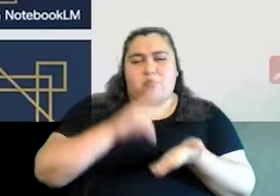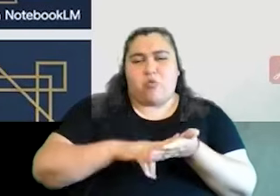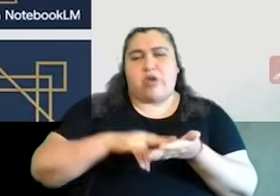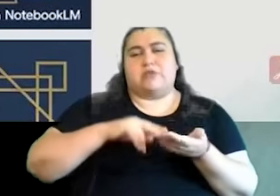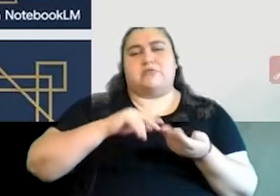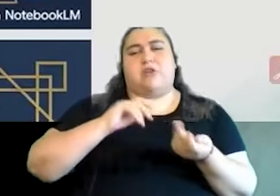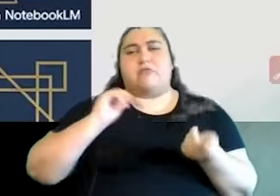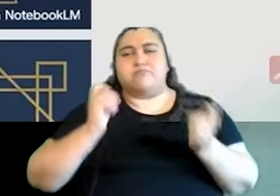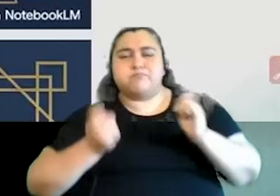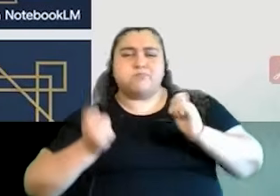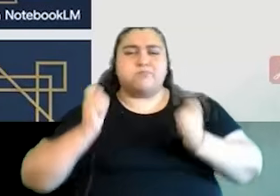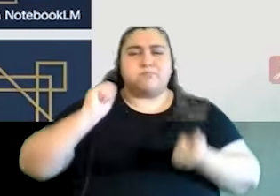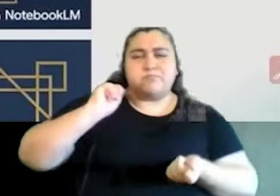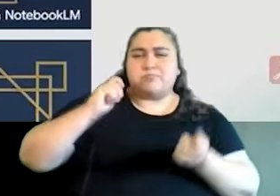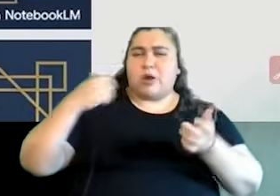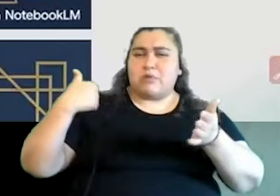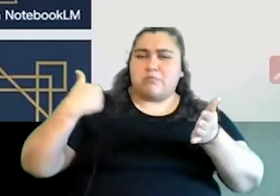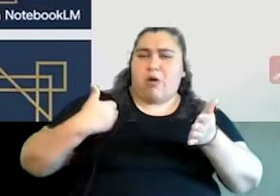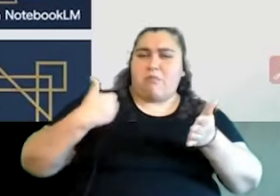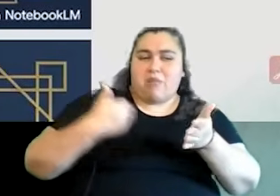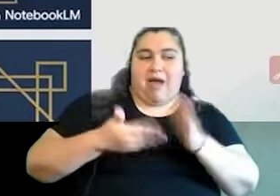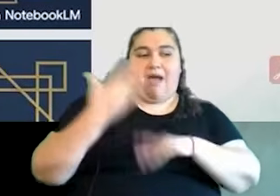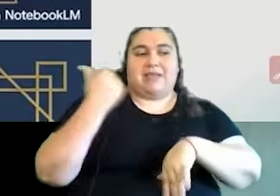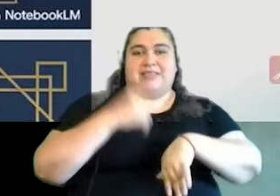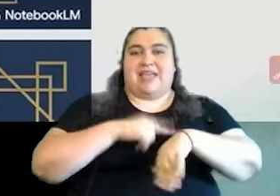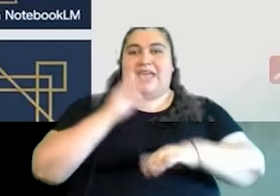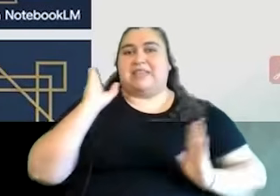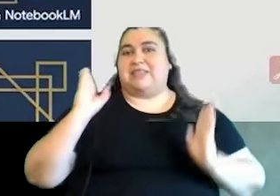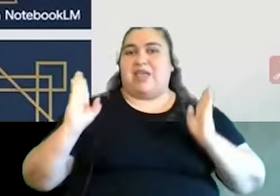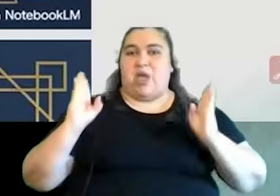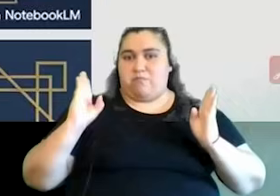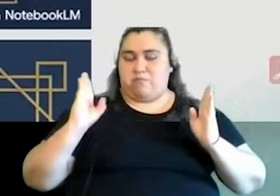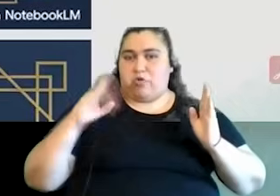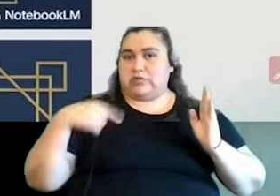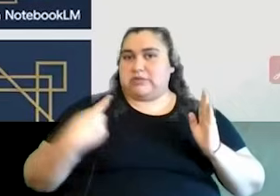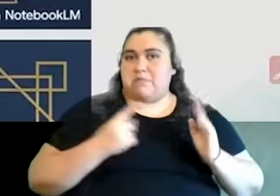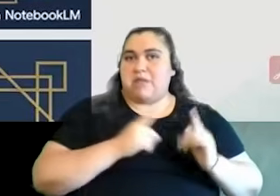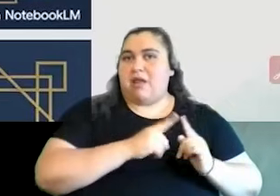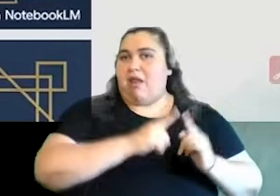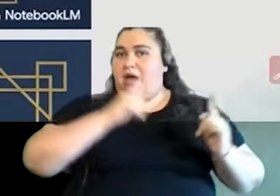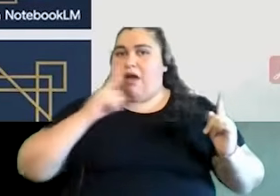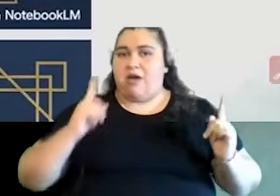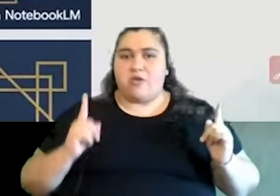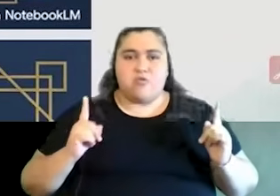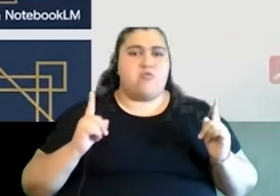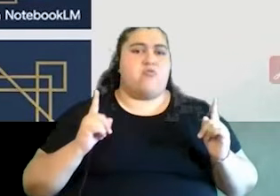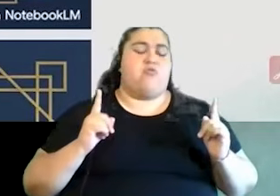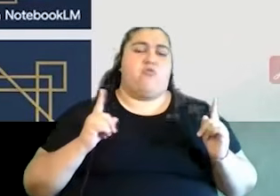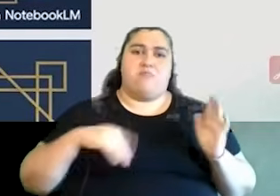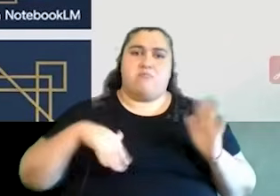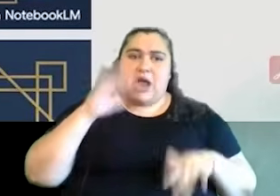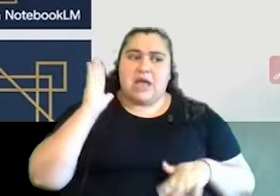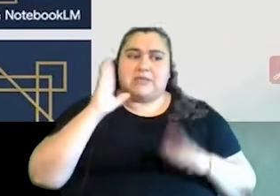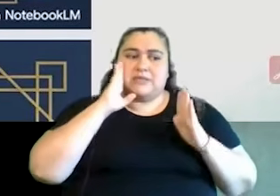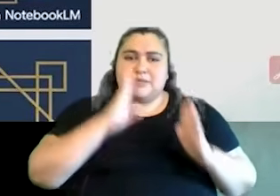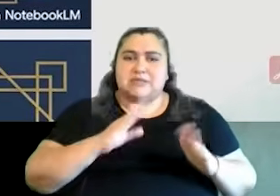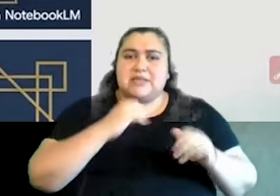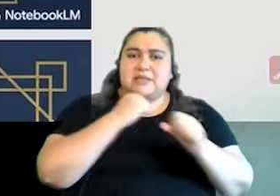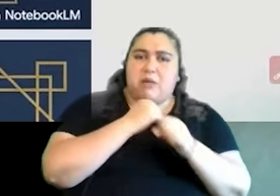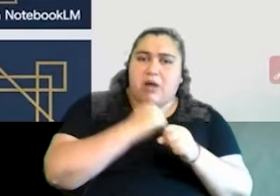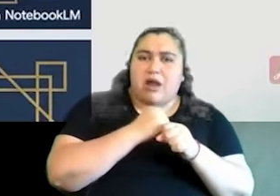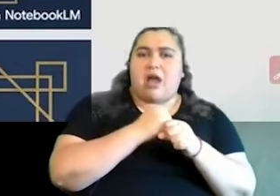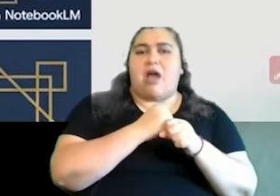se trabajaba con un plazo de distancia entre los periodos mayor, hoy está trabajándose mucho más en línea a los